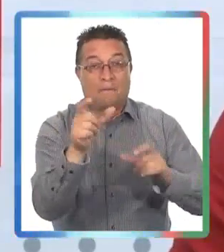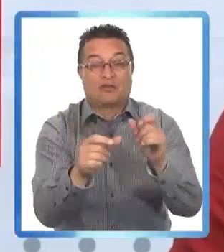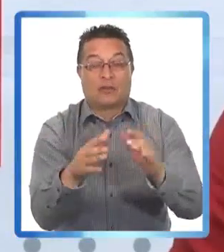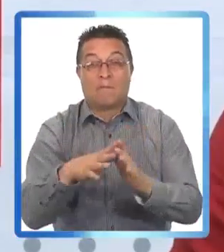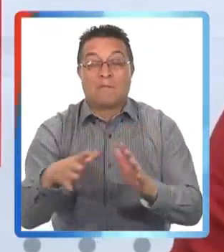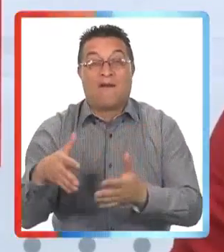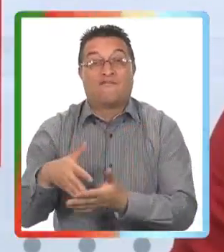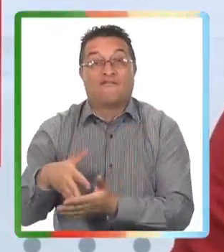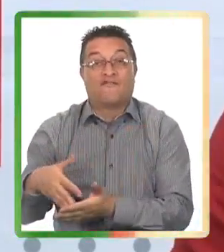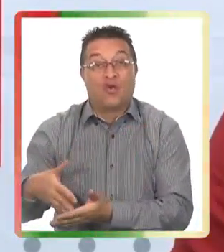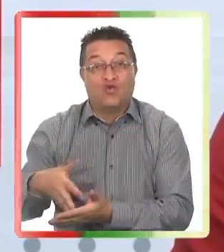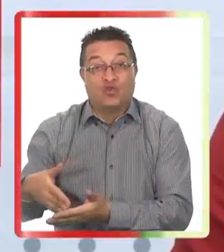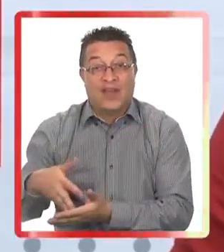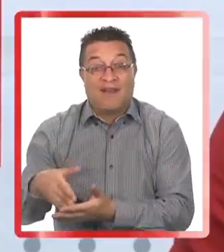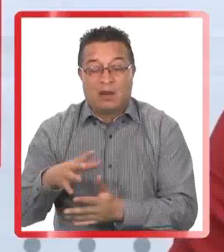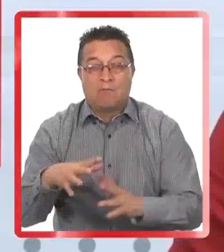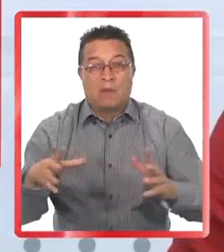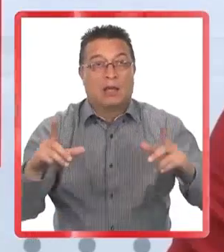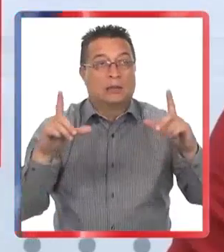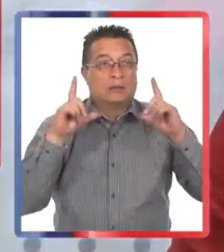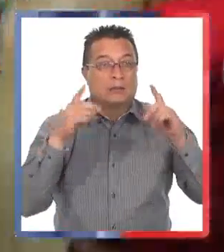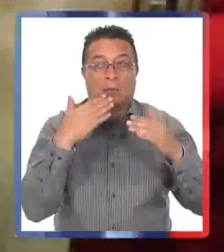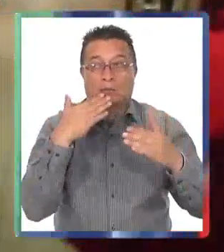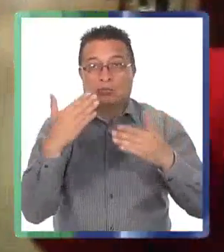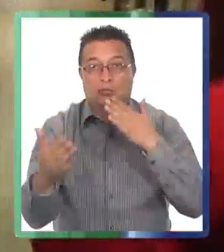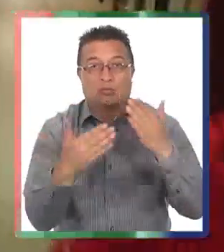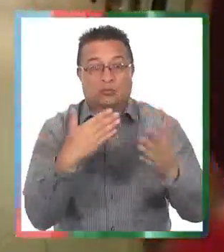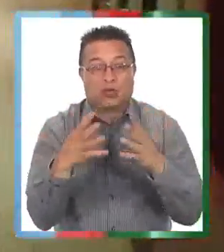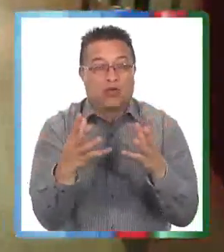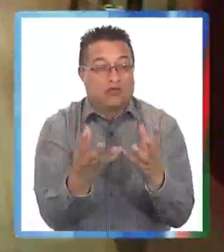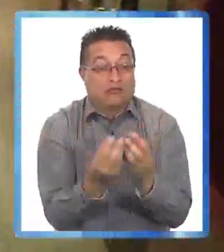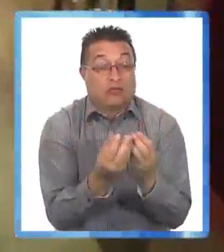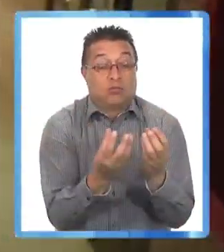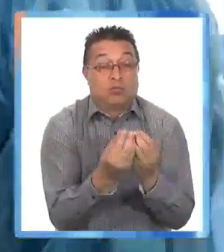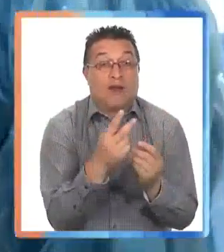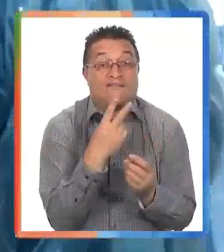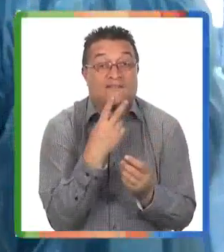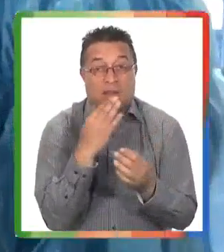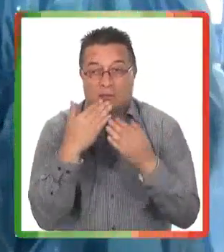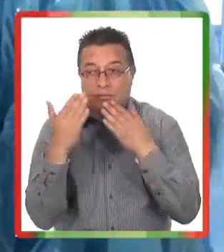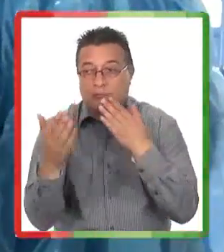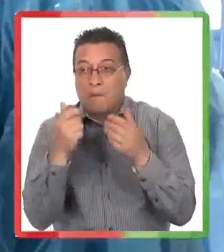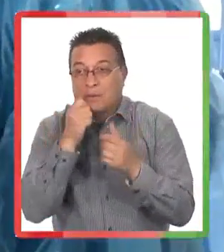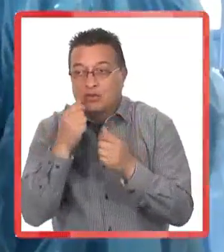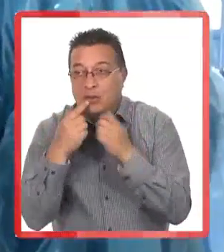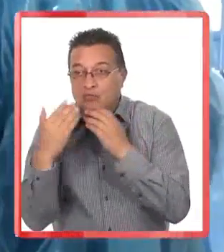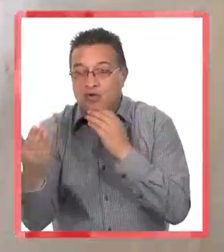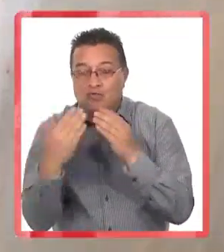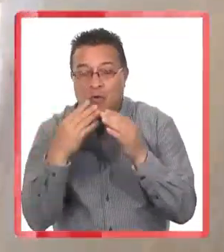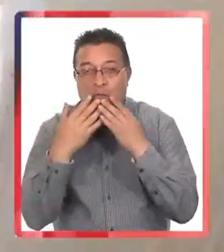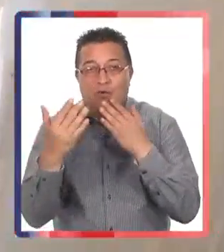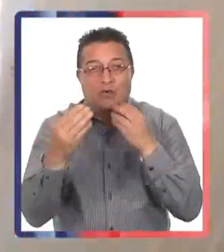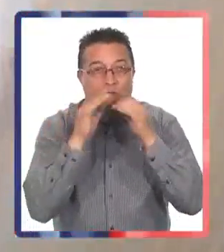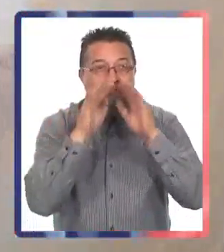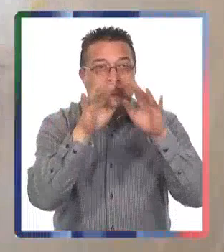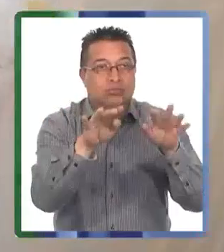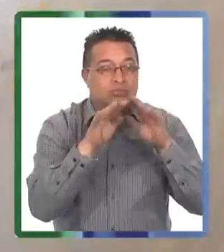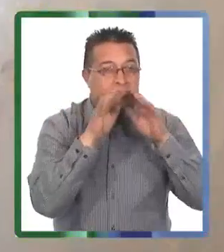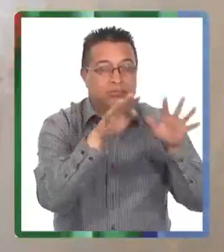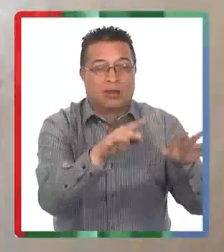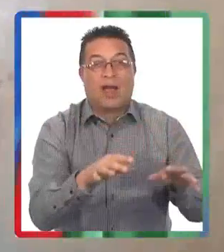las poblaciones más vulnerables tienen más exposición al contagio por el hacinamiento de una enfermedad que se transmite persona a persona por vía